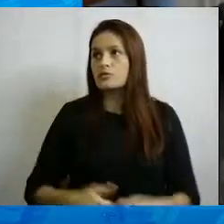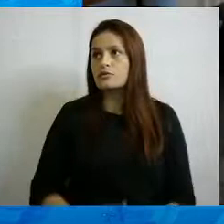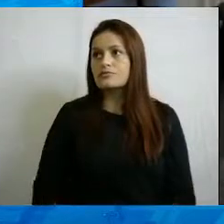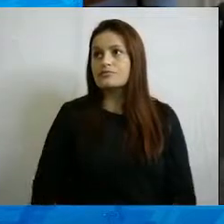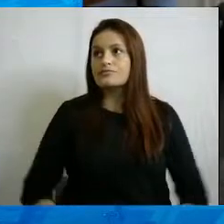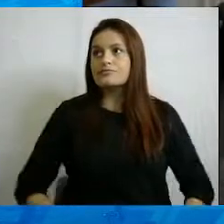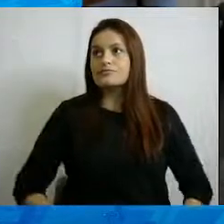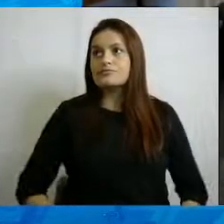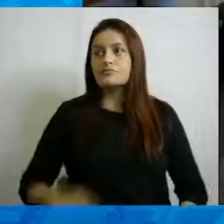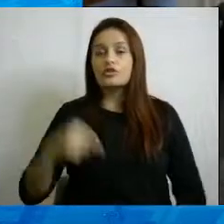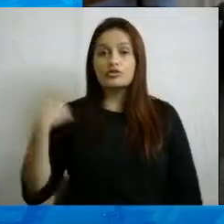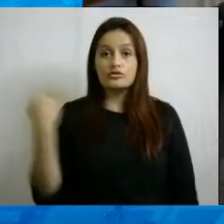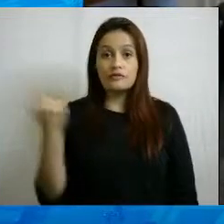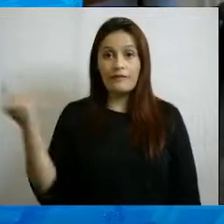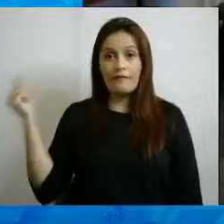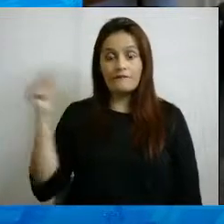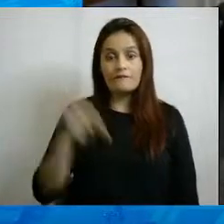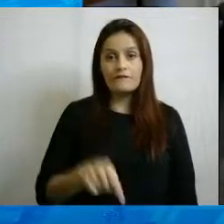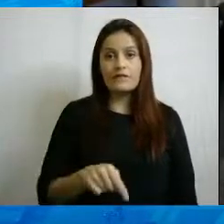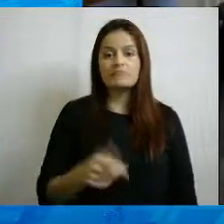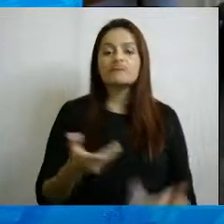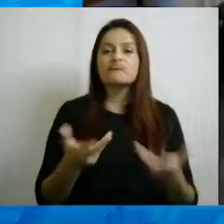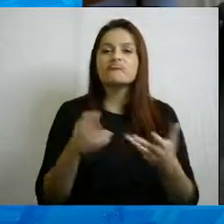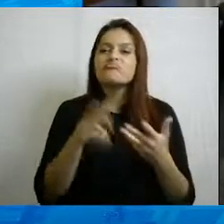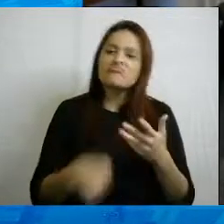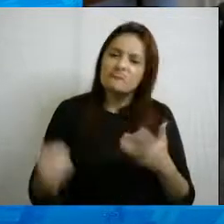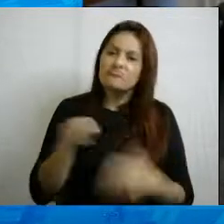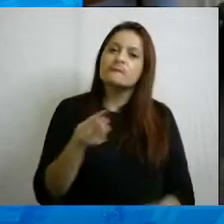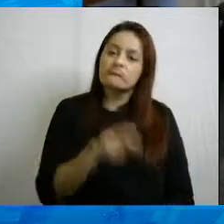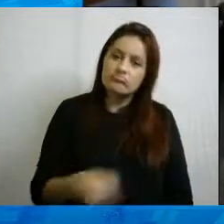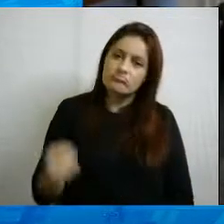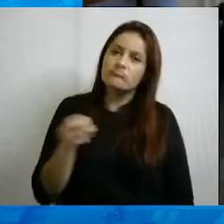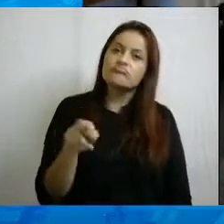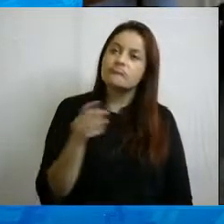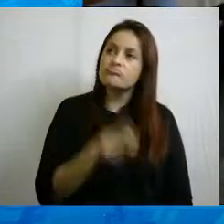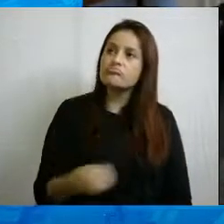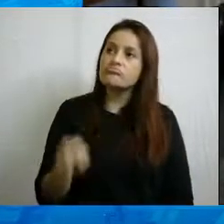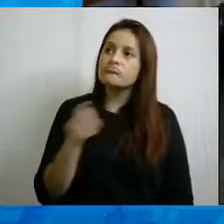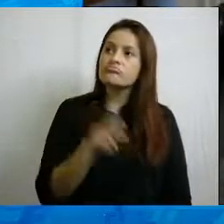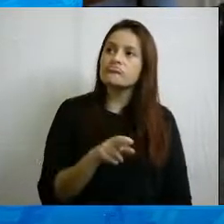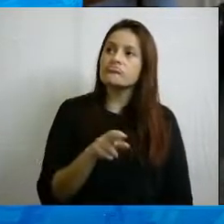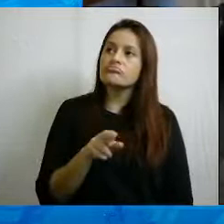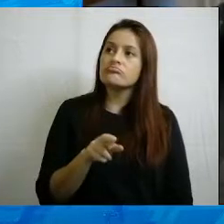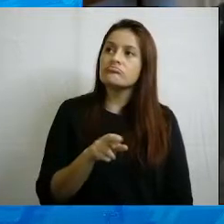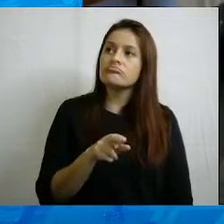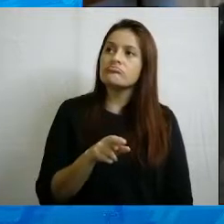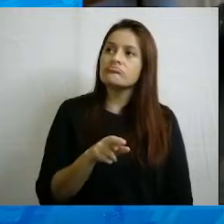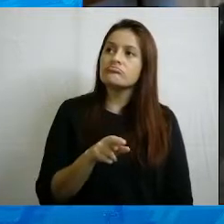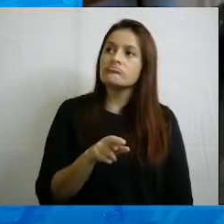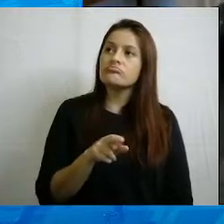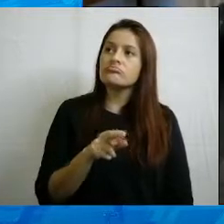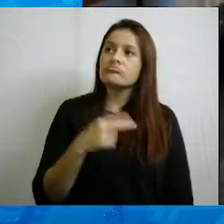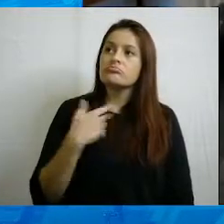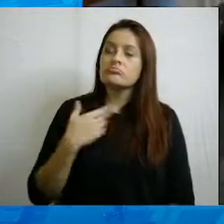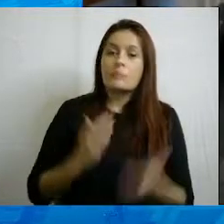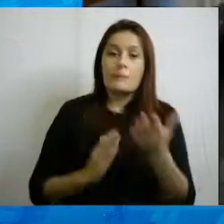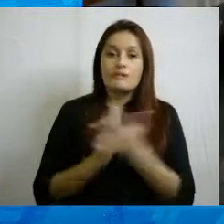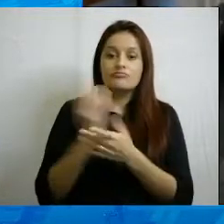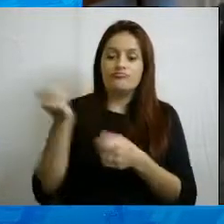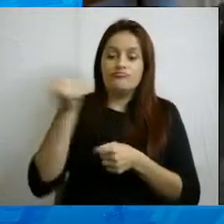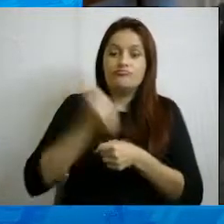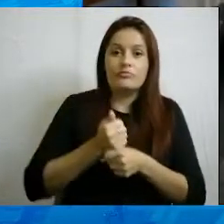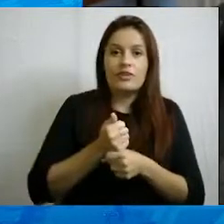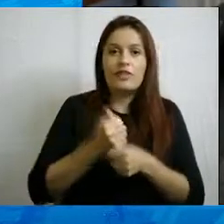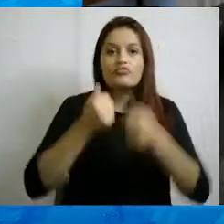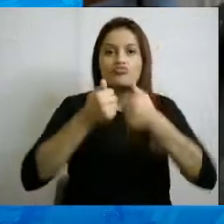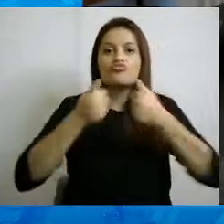Nosotros venimos en reiteradas oportunidades, estamos desde cuando asumimos como directiva, del